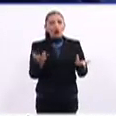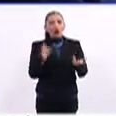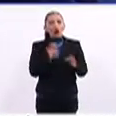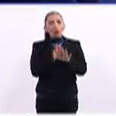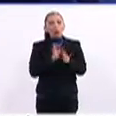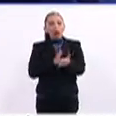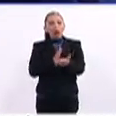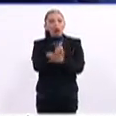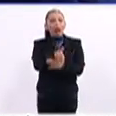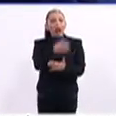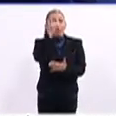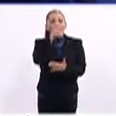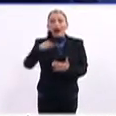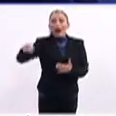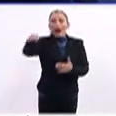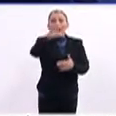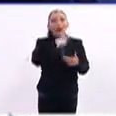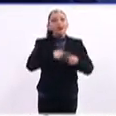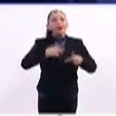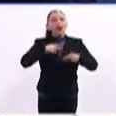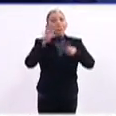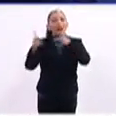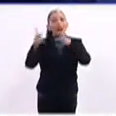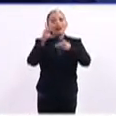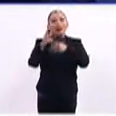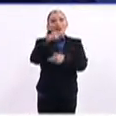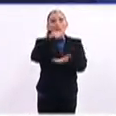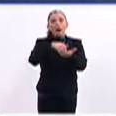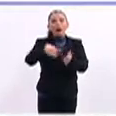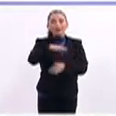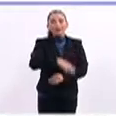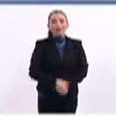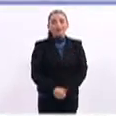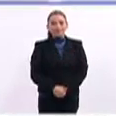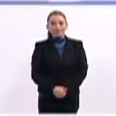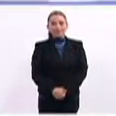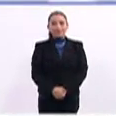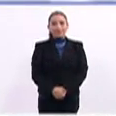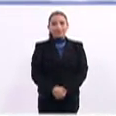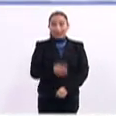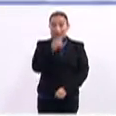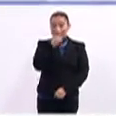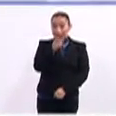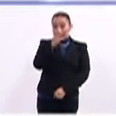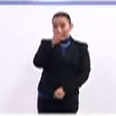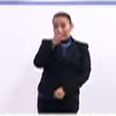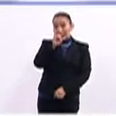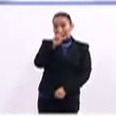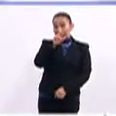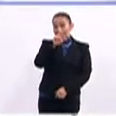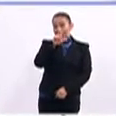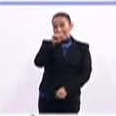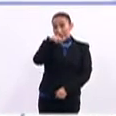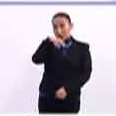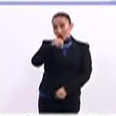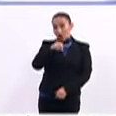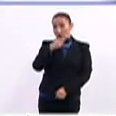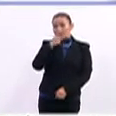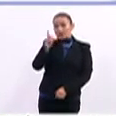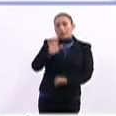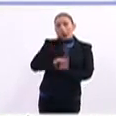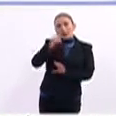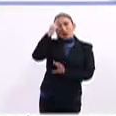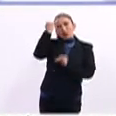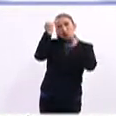irrupción para poner a platicar a la gente que vive en esos espacios. Según Ribelino, el mayor detonador de sus